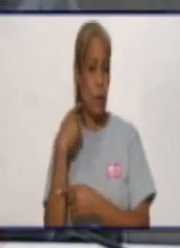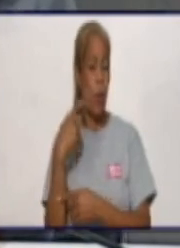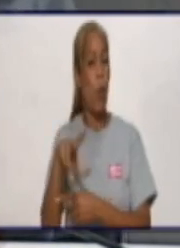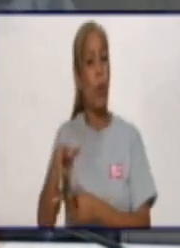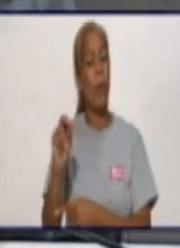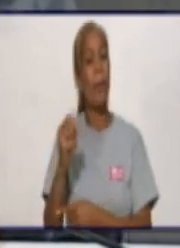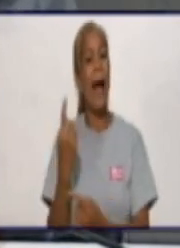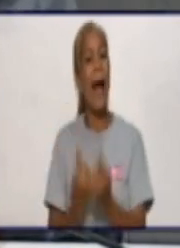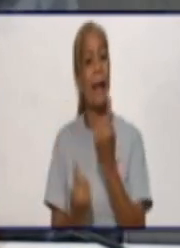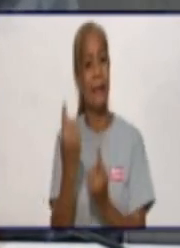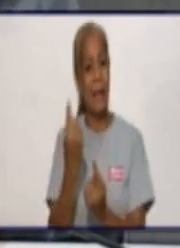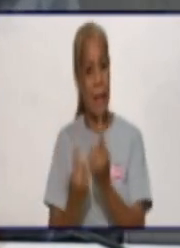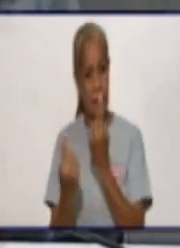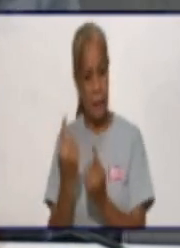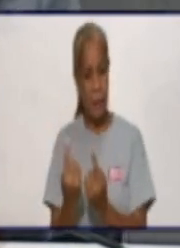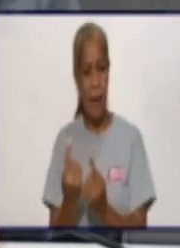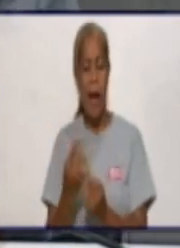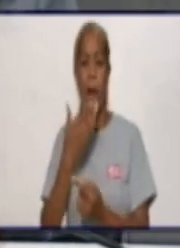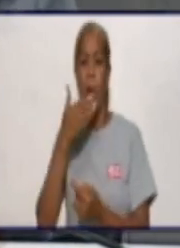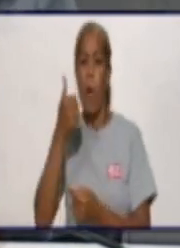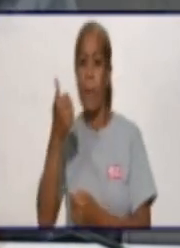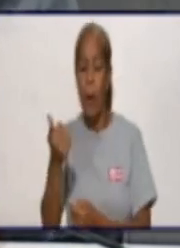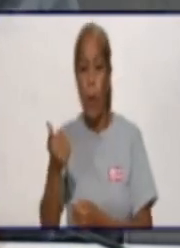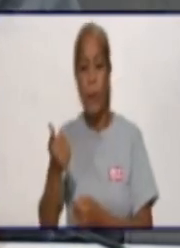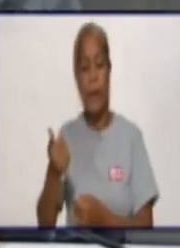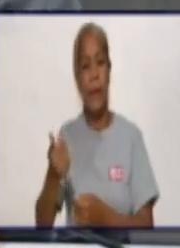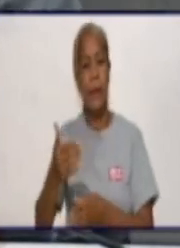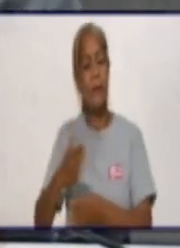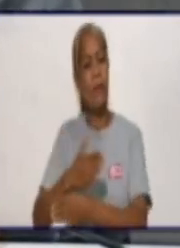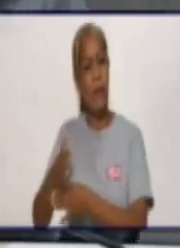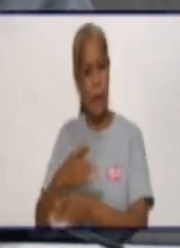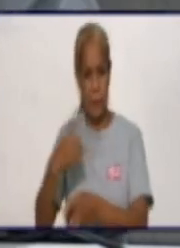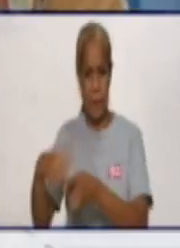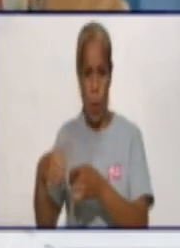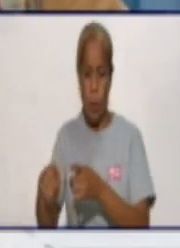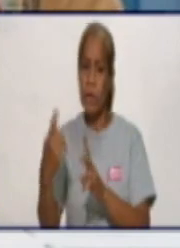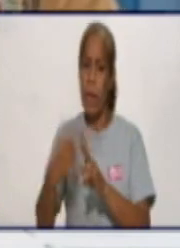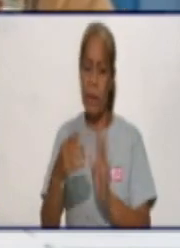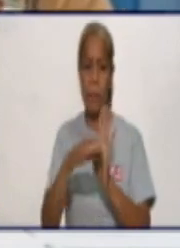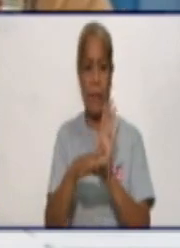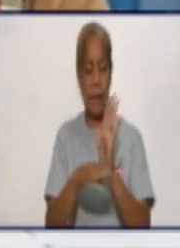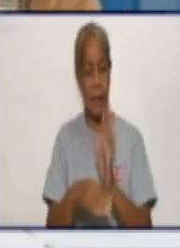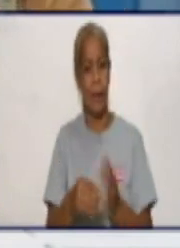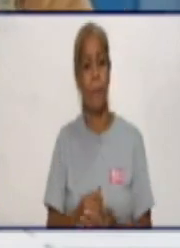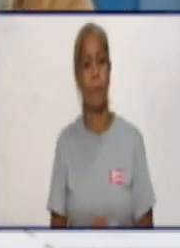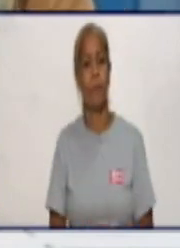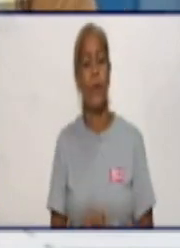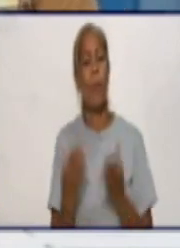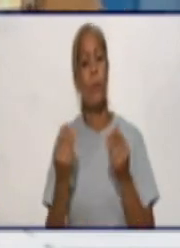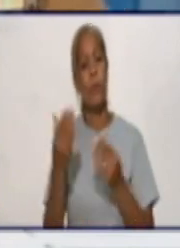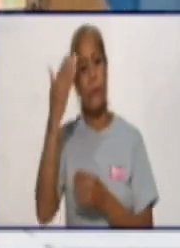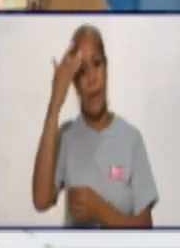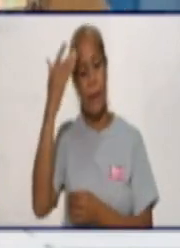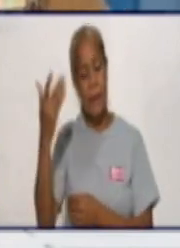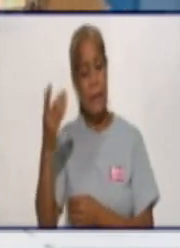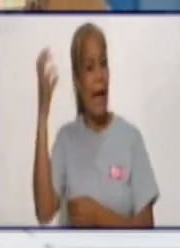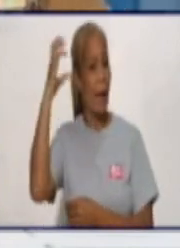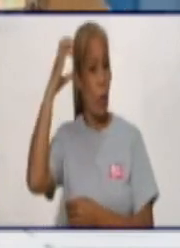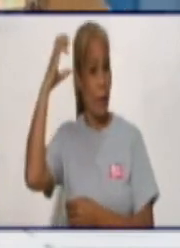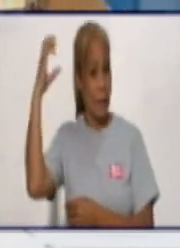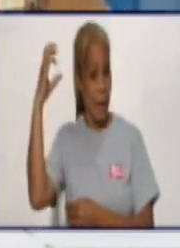y con mejores variantes inclusive para salir a combatir ya triunfan muchísimas gracias al compañero francisco al xxi escribano cruz